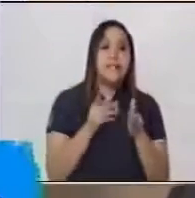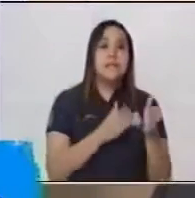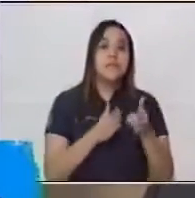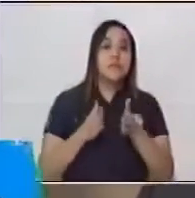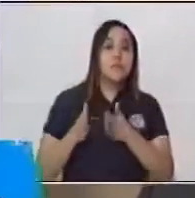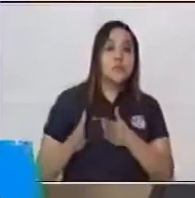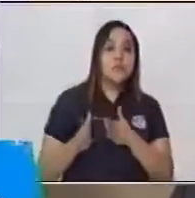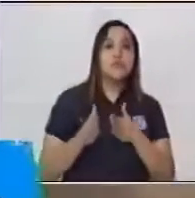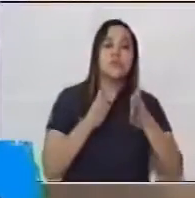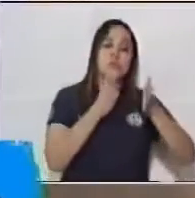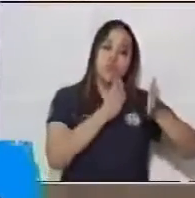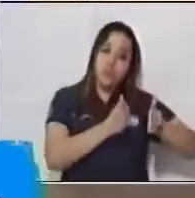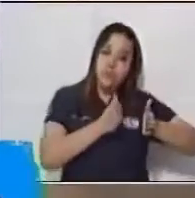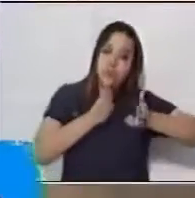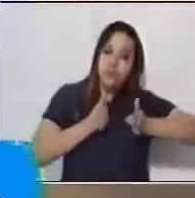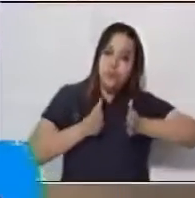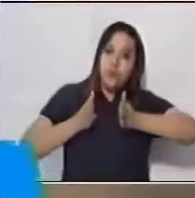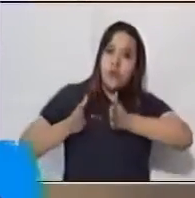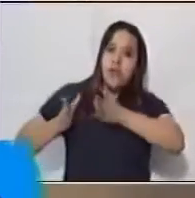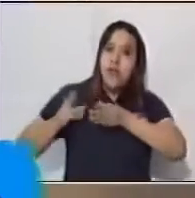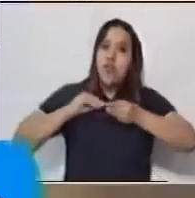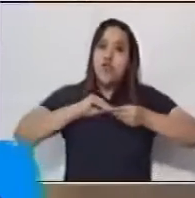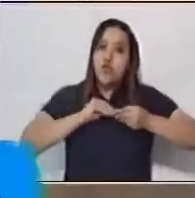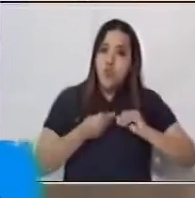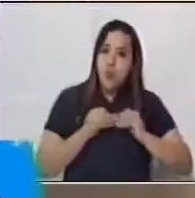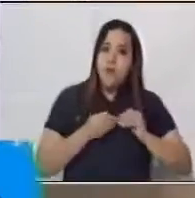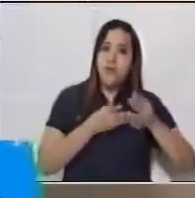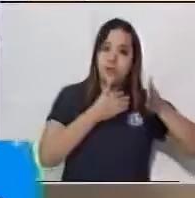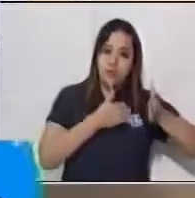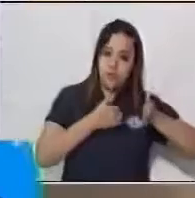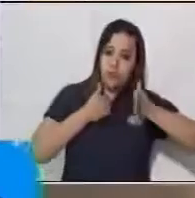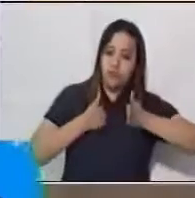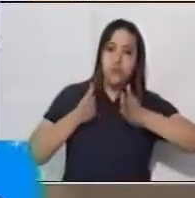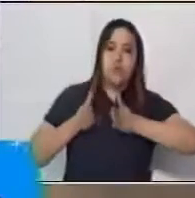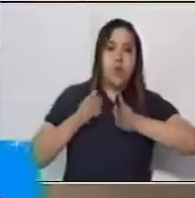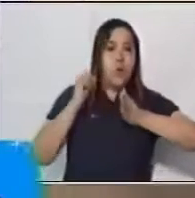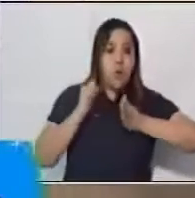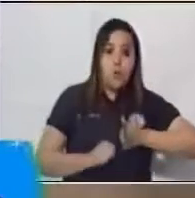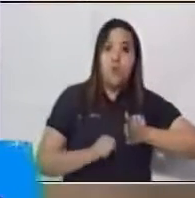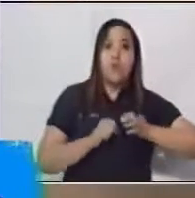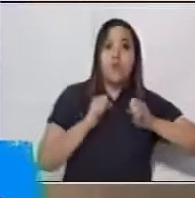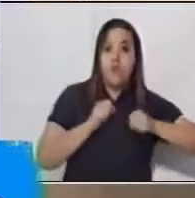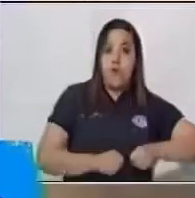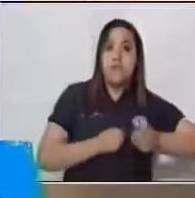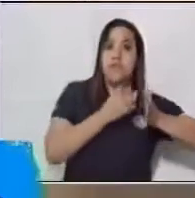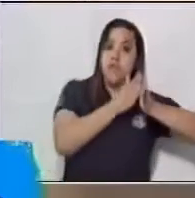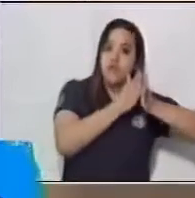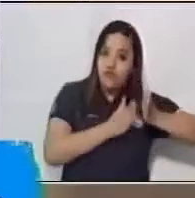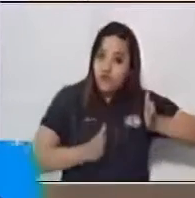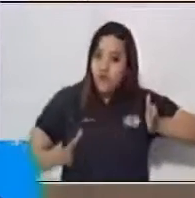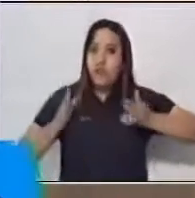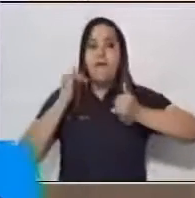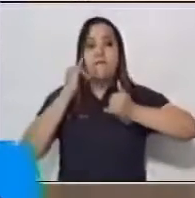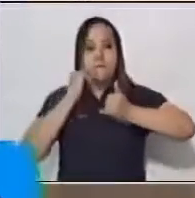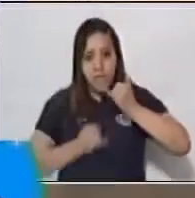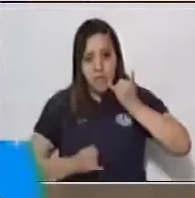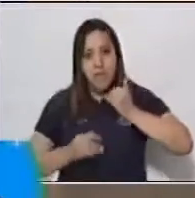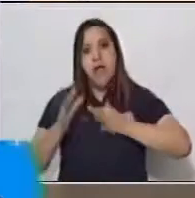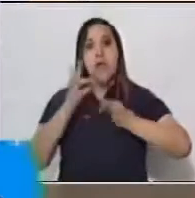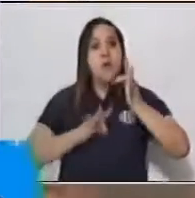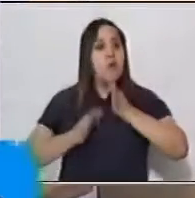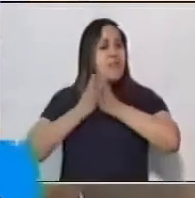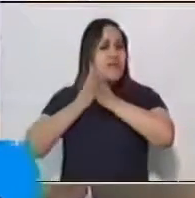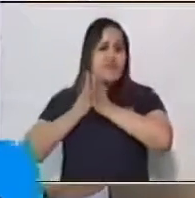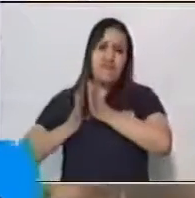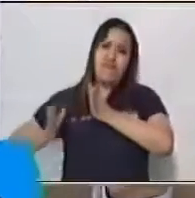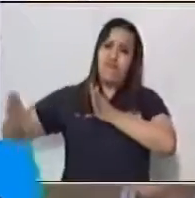secuencia ordenada de números que puede ser finita o puede ser infinita. ¿Qué quiere decir esto?